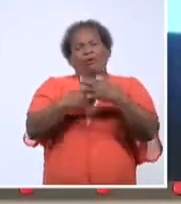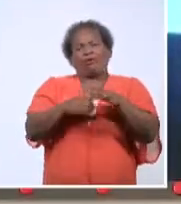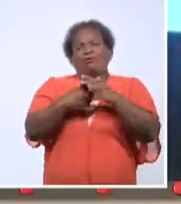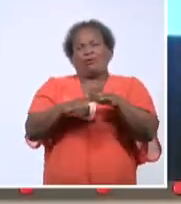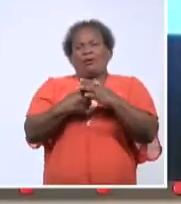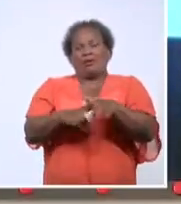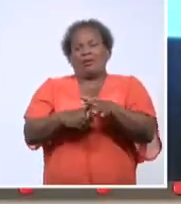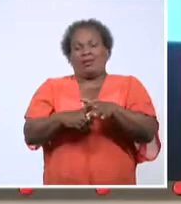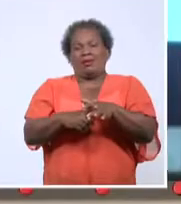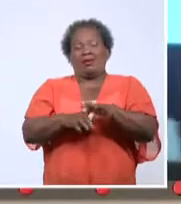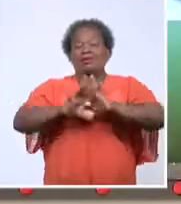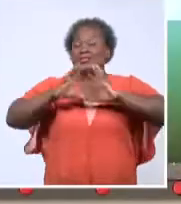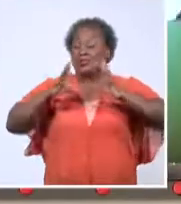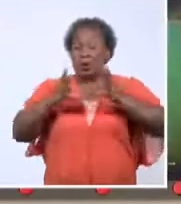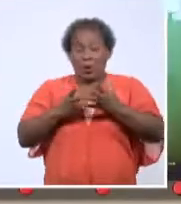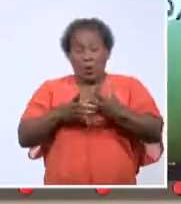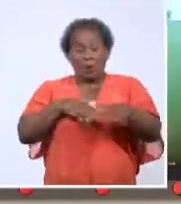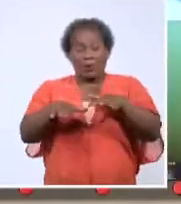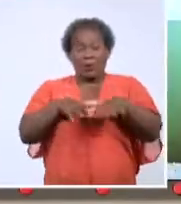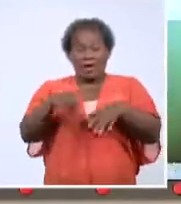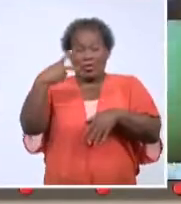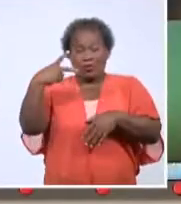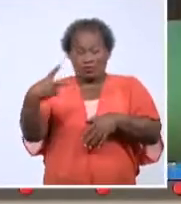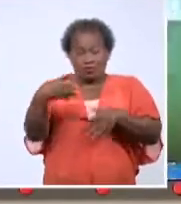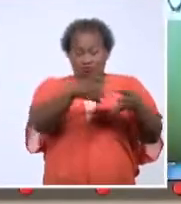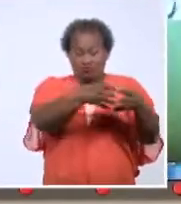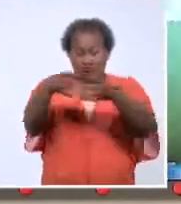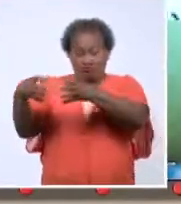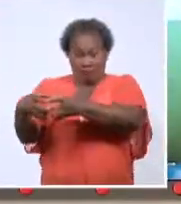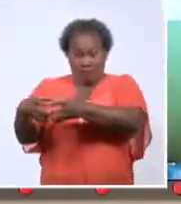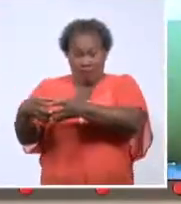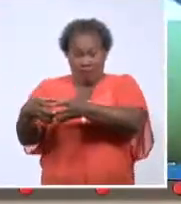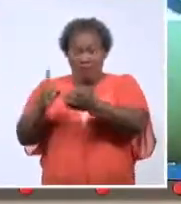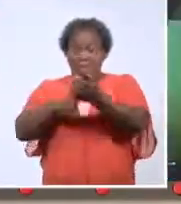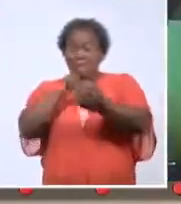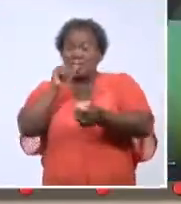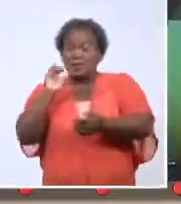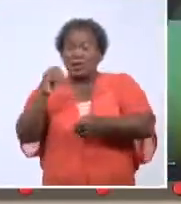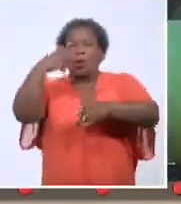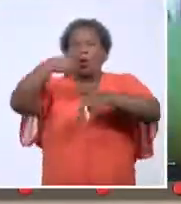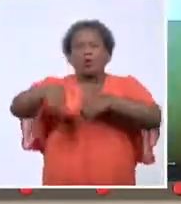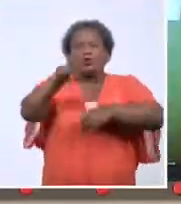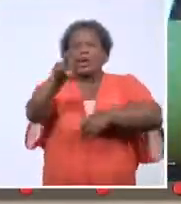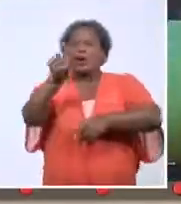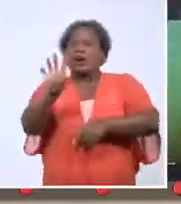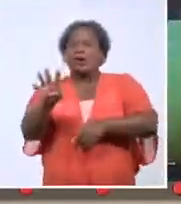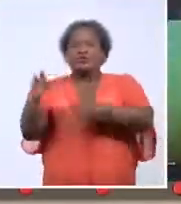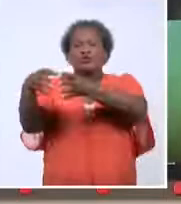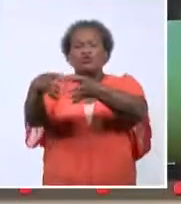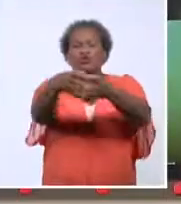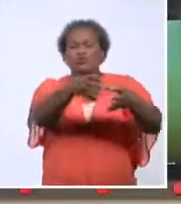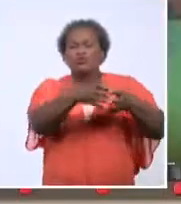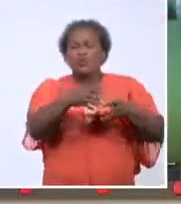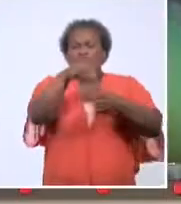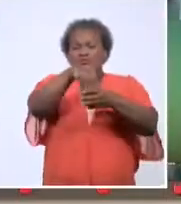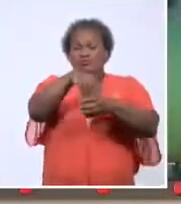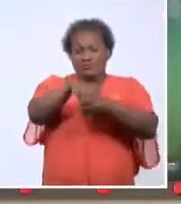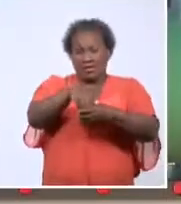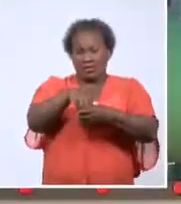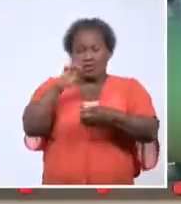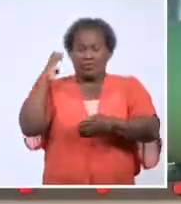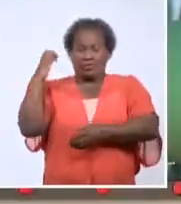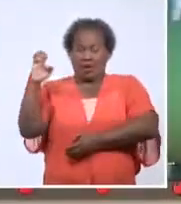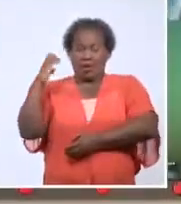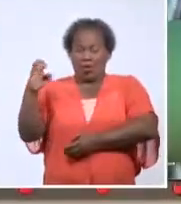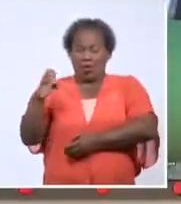Y aunque todo gira en torno a estas dos alianzas y visiones, existen otras 14 fórmulas presidenciales en lisa, una cifra